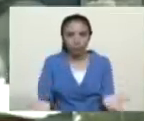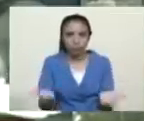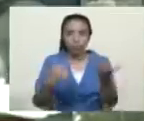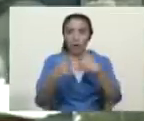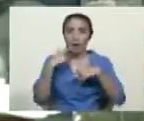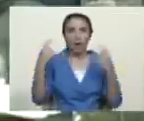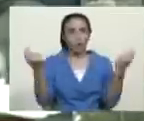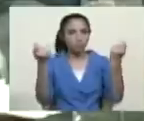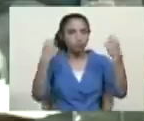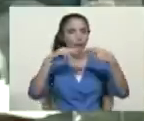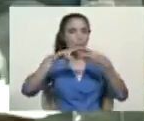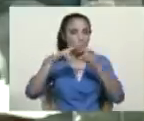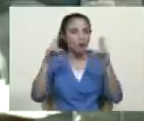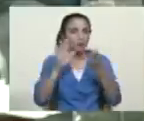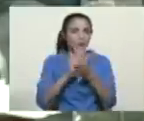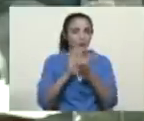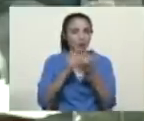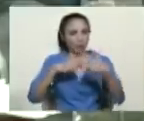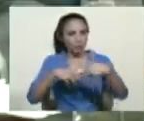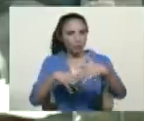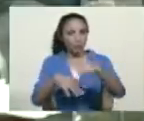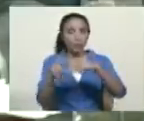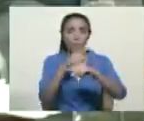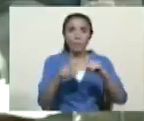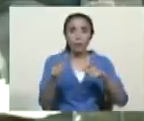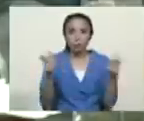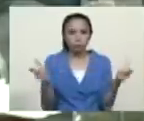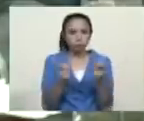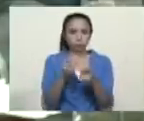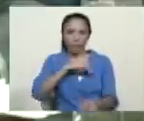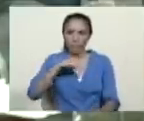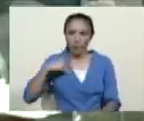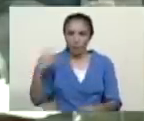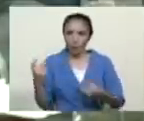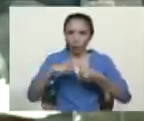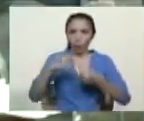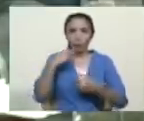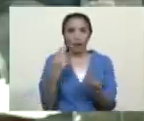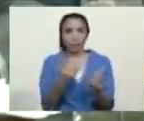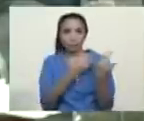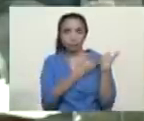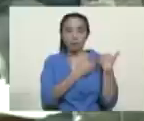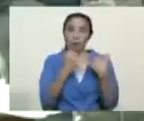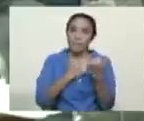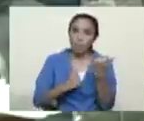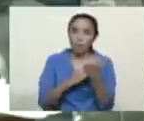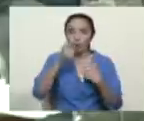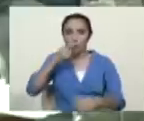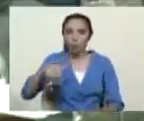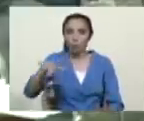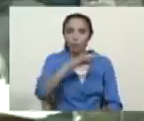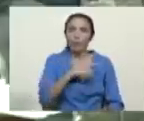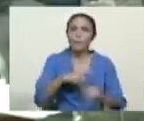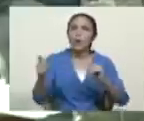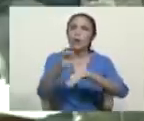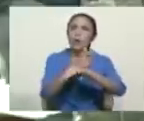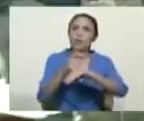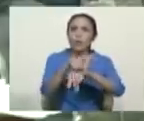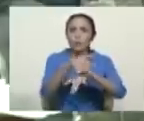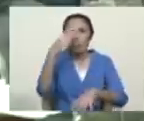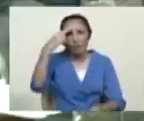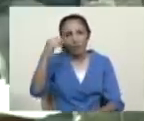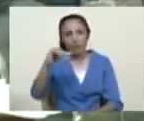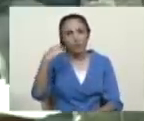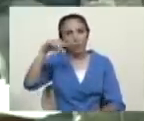expresaran pacíficamente. Los miembros del Consejo reafirmaron su compromiso a trabajar con el pueblo y el gobierno de Haití para